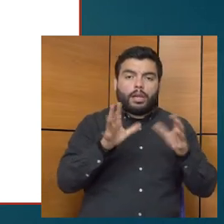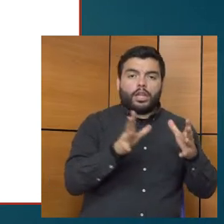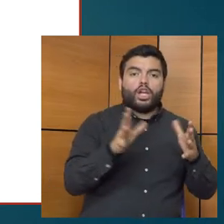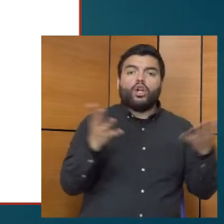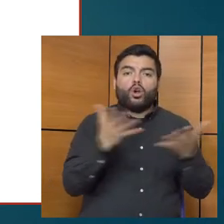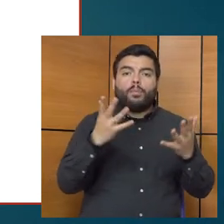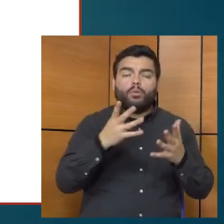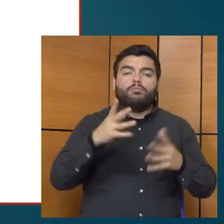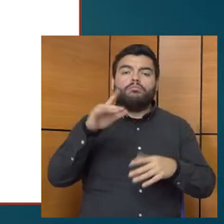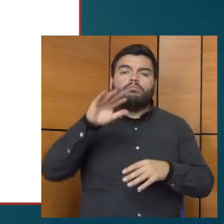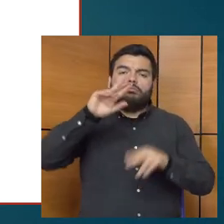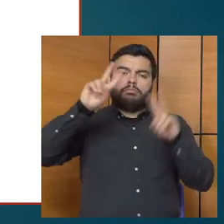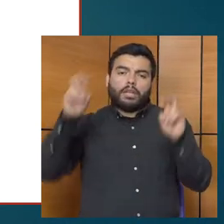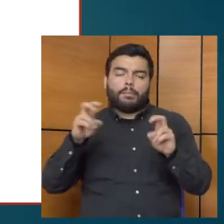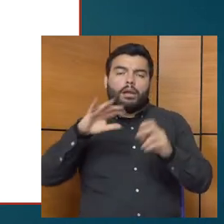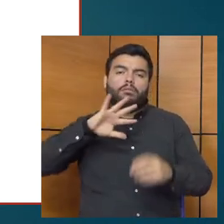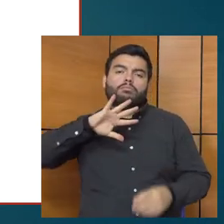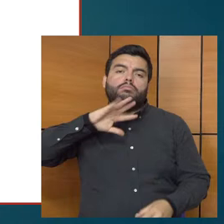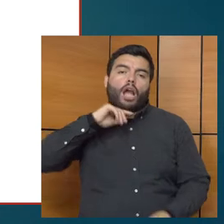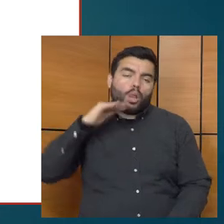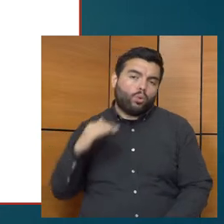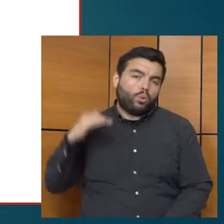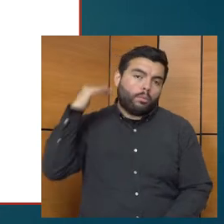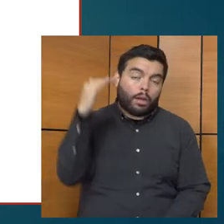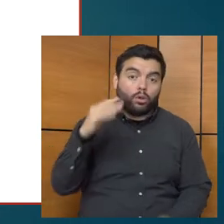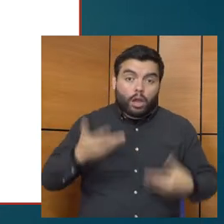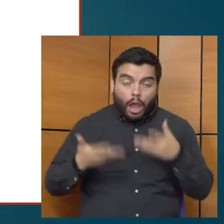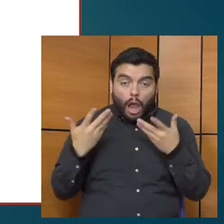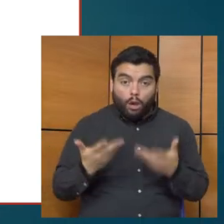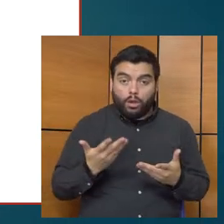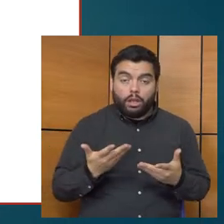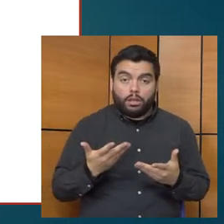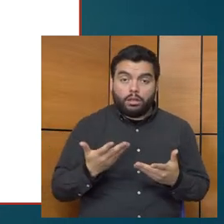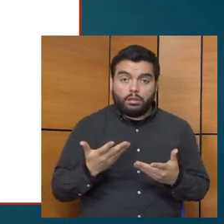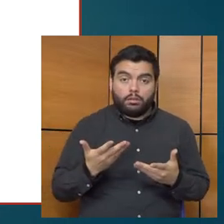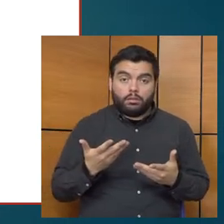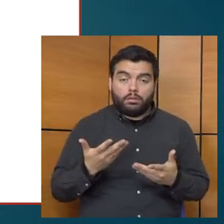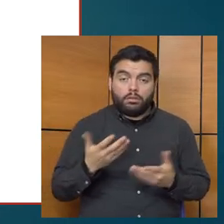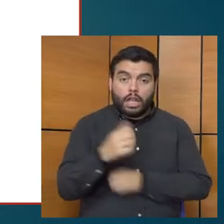de envejecimiento. Actualmente, en el año,